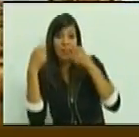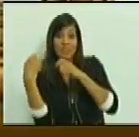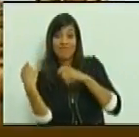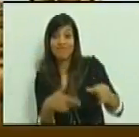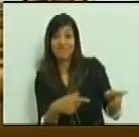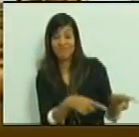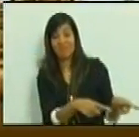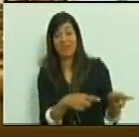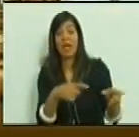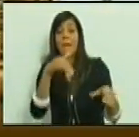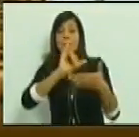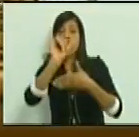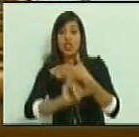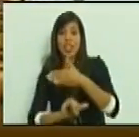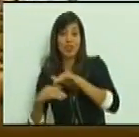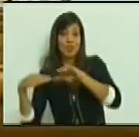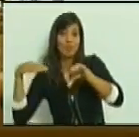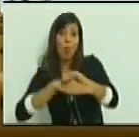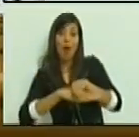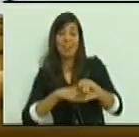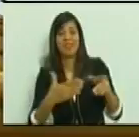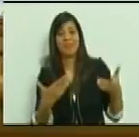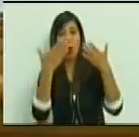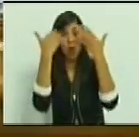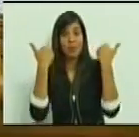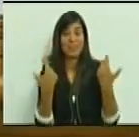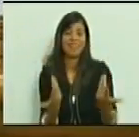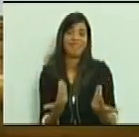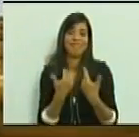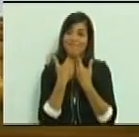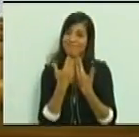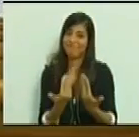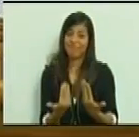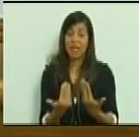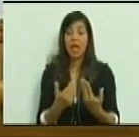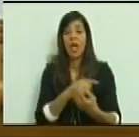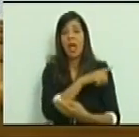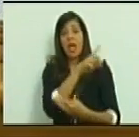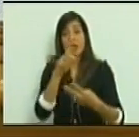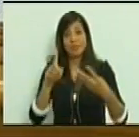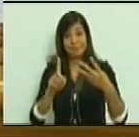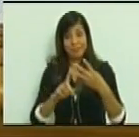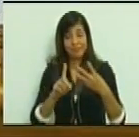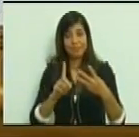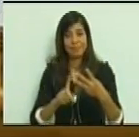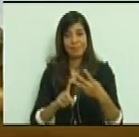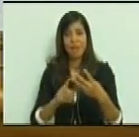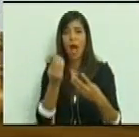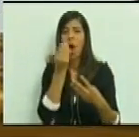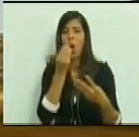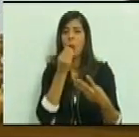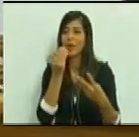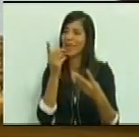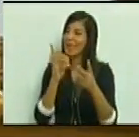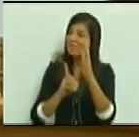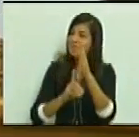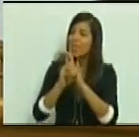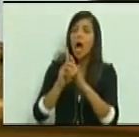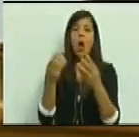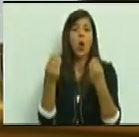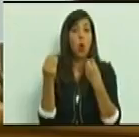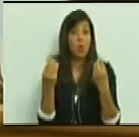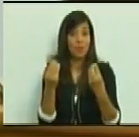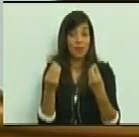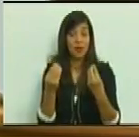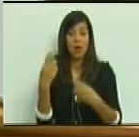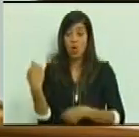adelante. Luego, la seguridad alimentaria, que es un concepto que a mi modo de ver